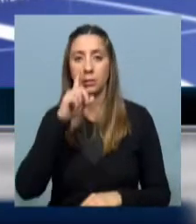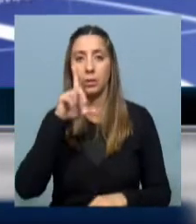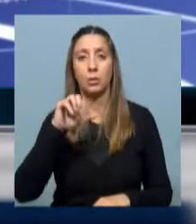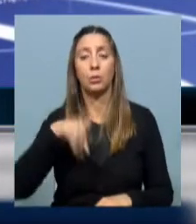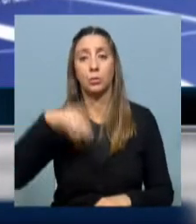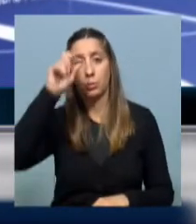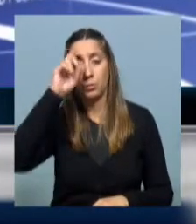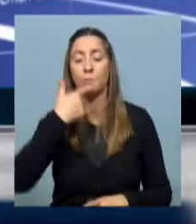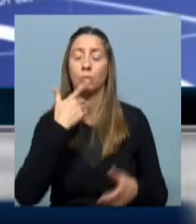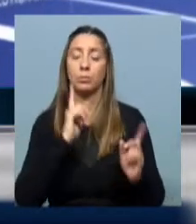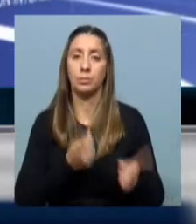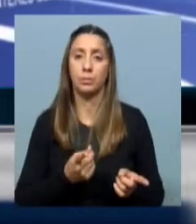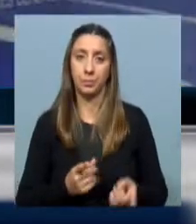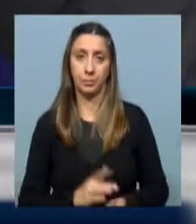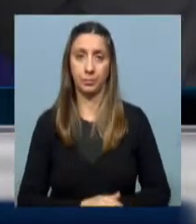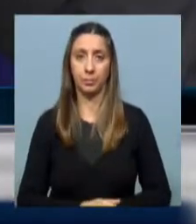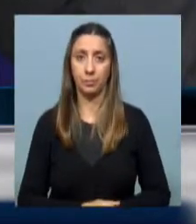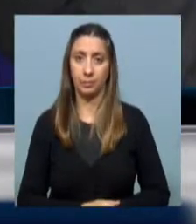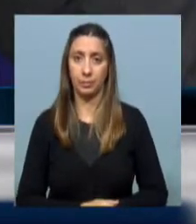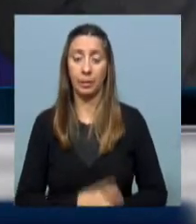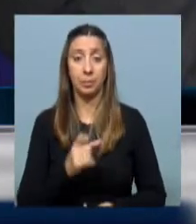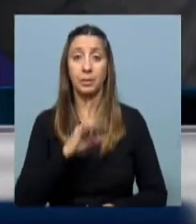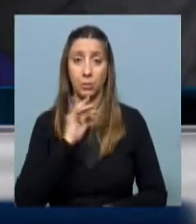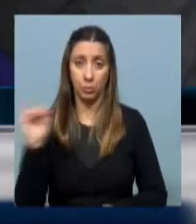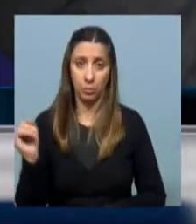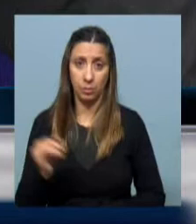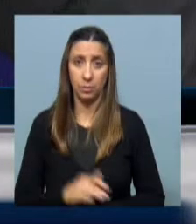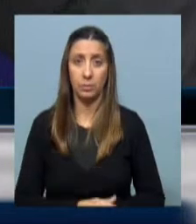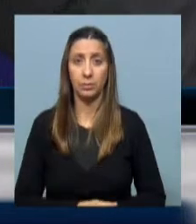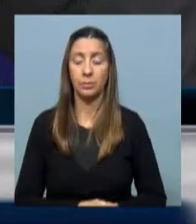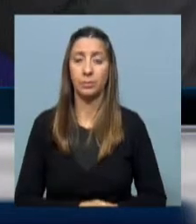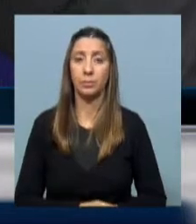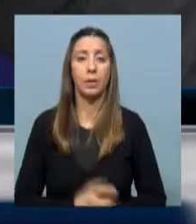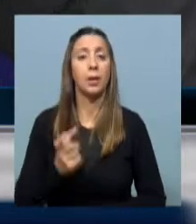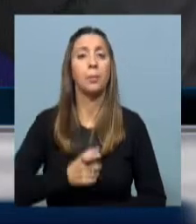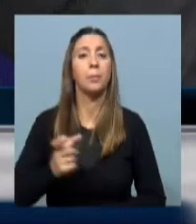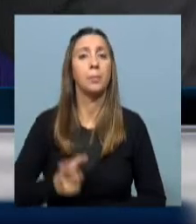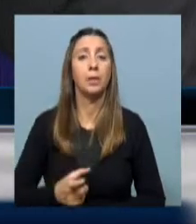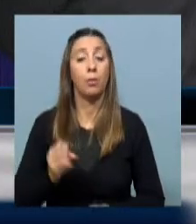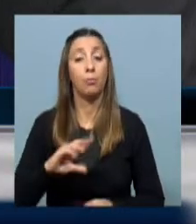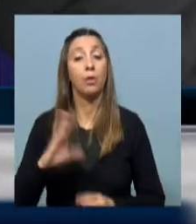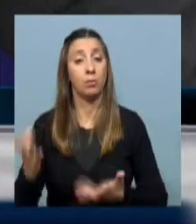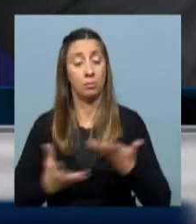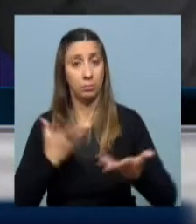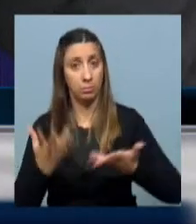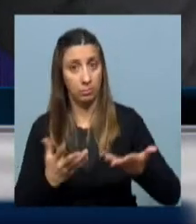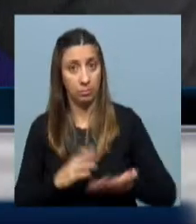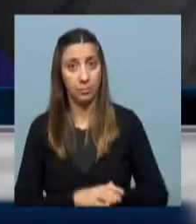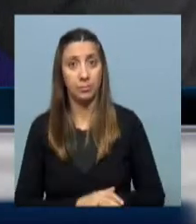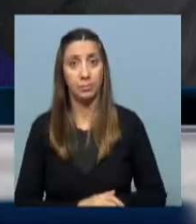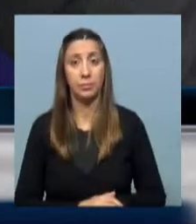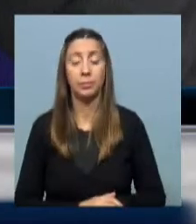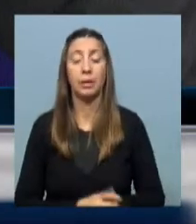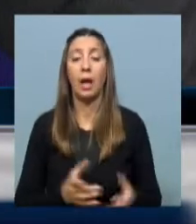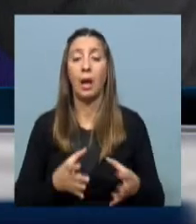molles también hubo, avisaron los vecinos que unas personas estaban encendiendo fuego. acudió el